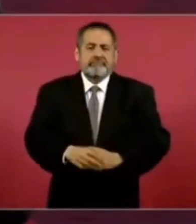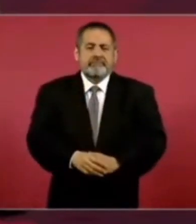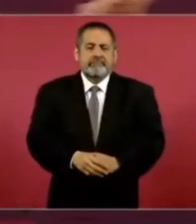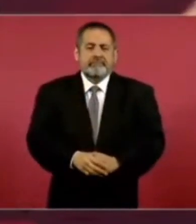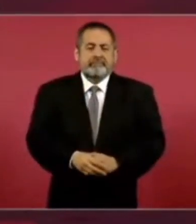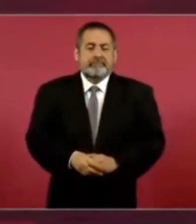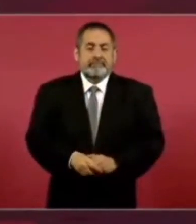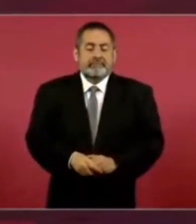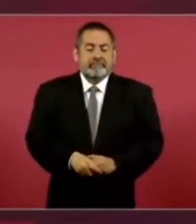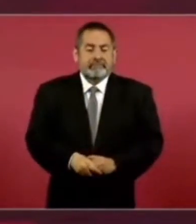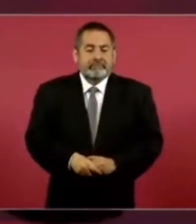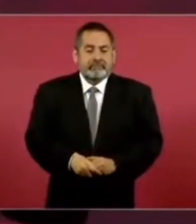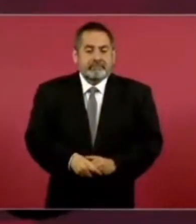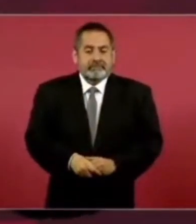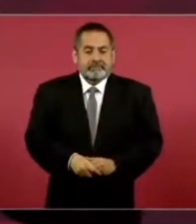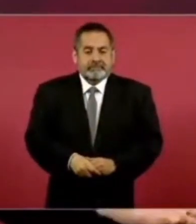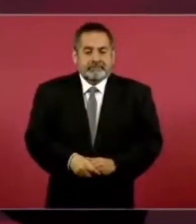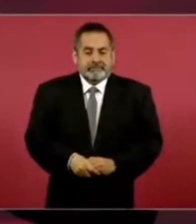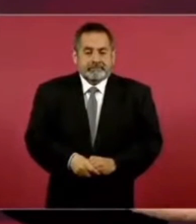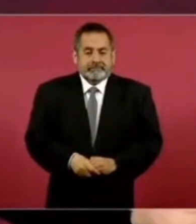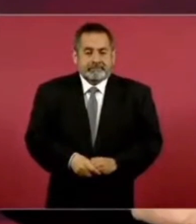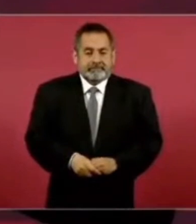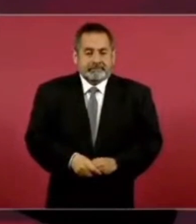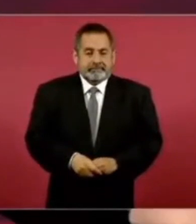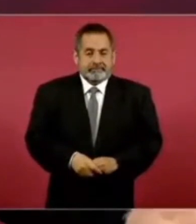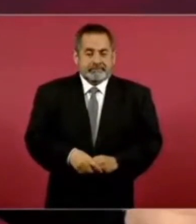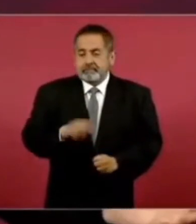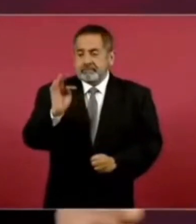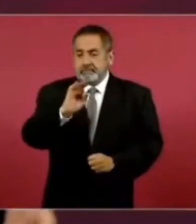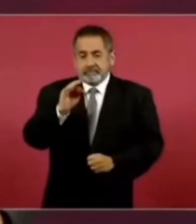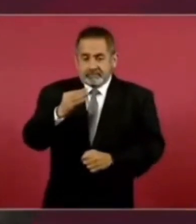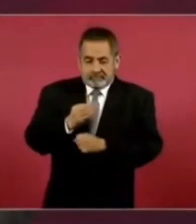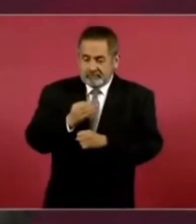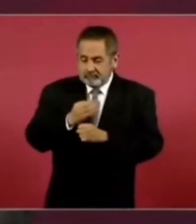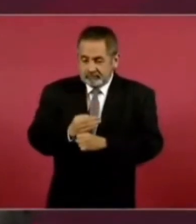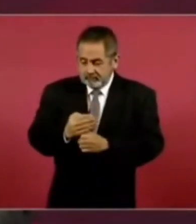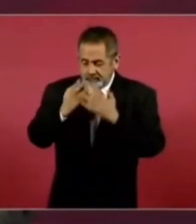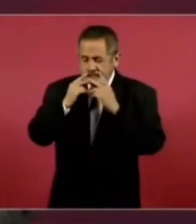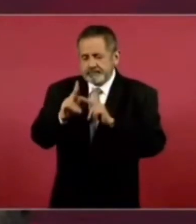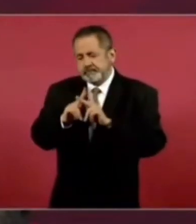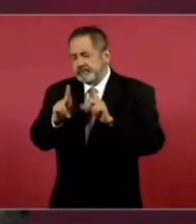No tendríamos la paz, la tranquilidad que tenemos ahora.